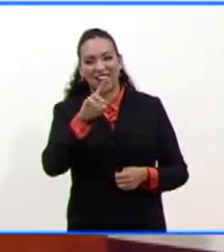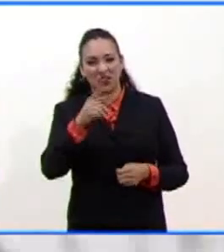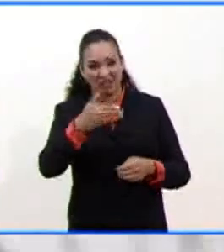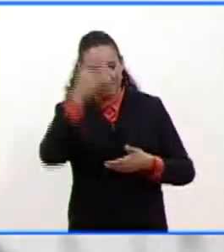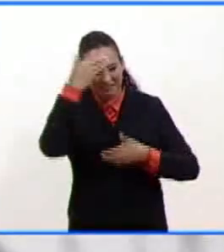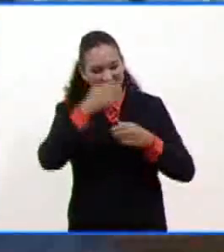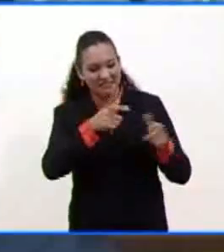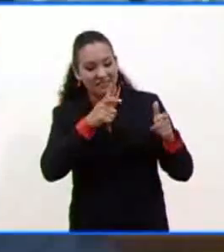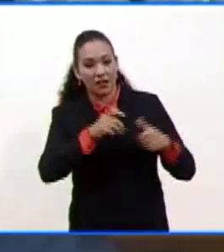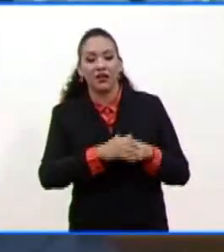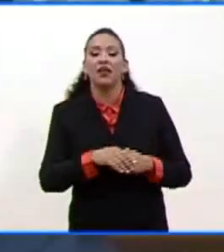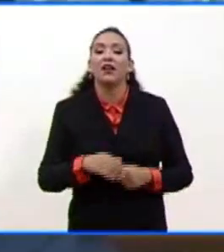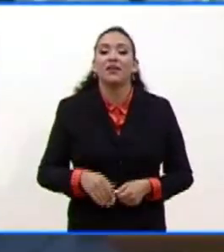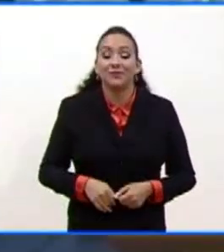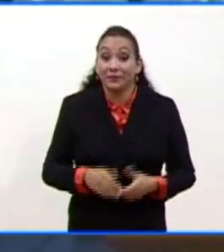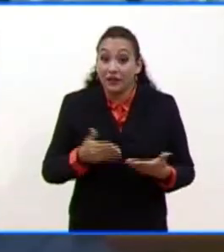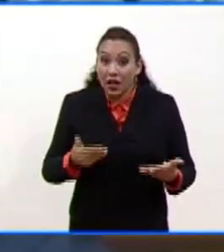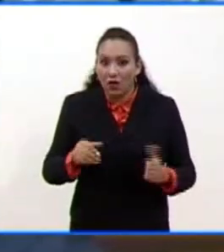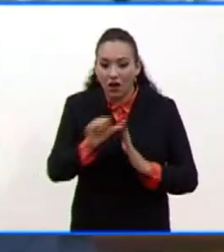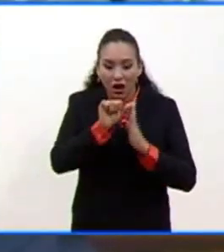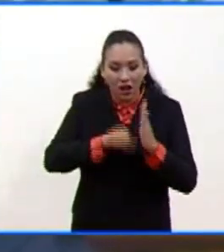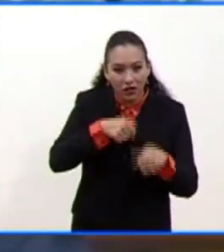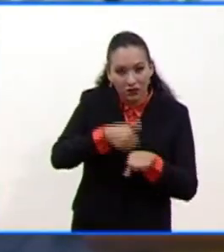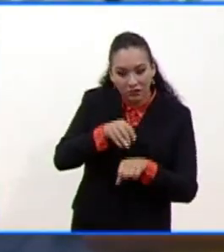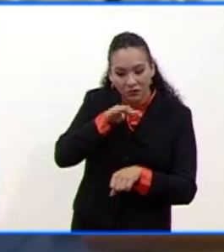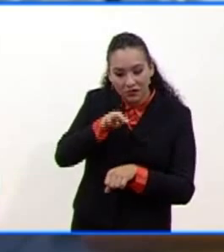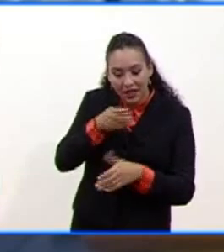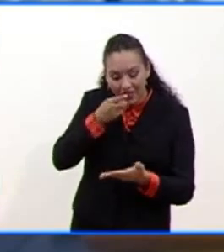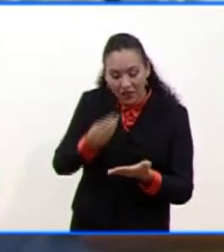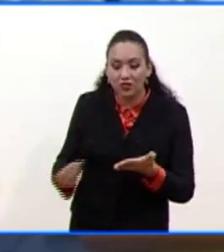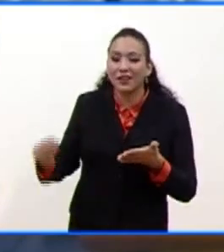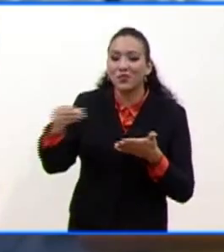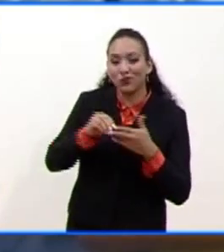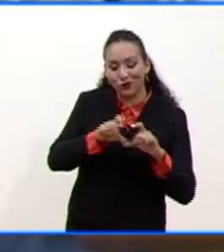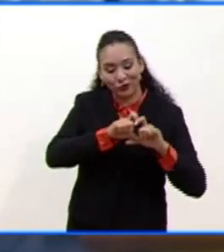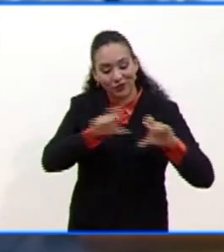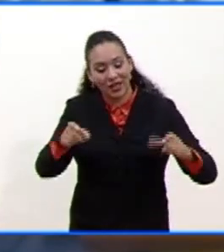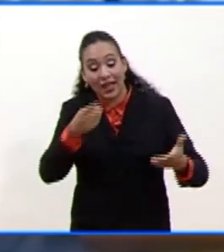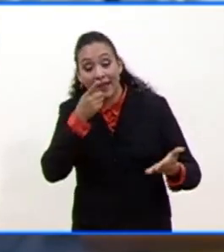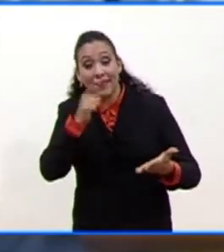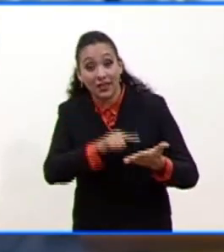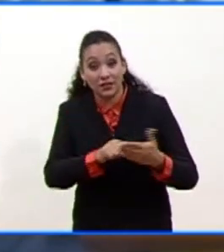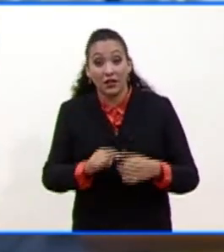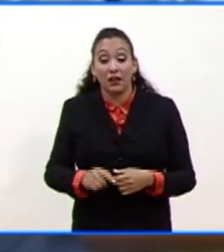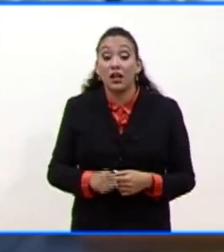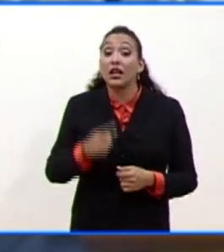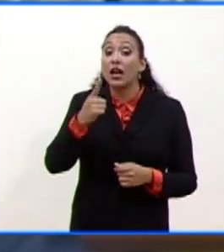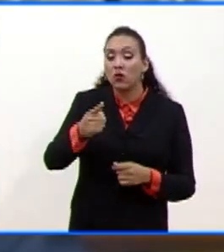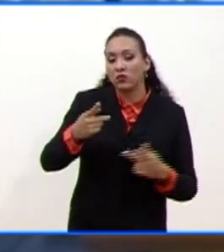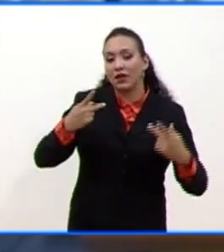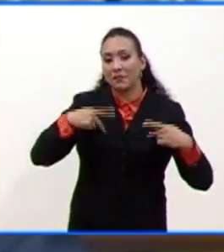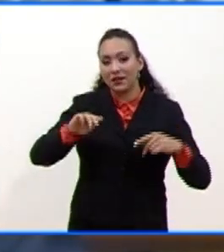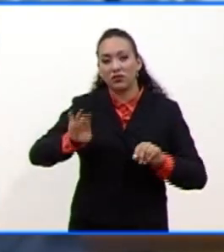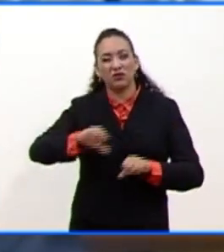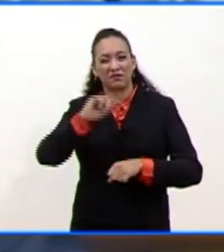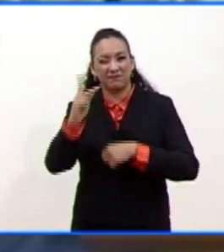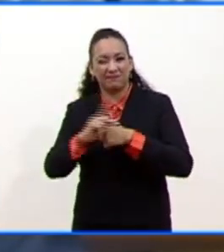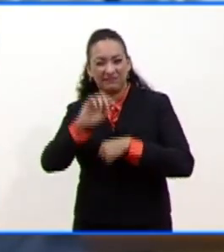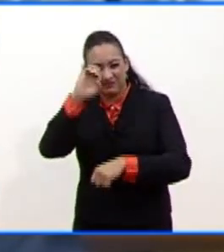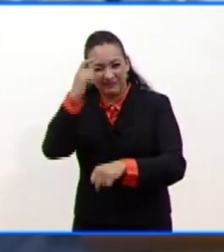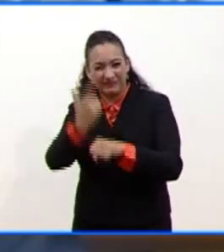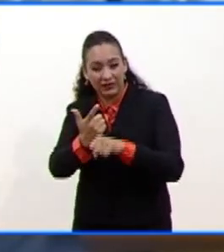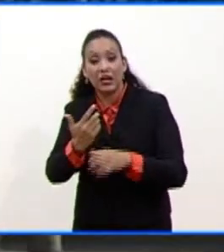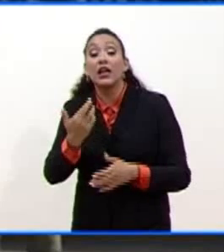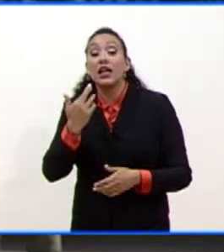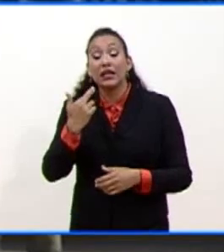donde quiera que se encuentren. En el artículo 19 se adiciona un párrafo en el que se establece que cualquier nacional o extranjero involucrado